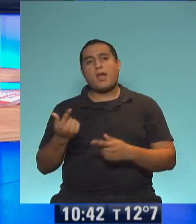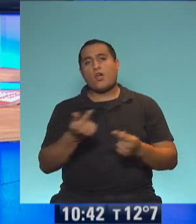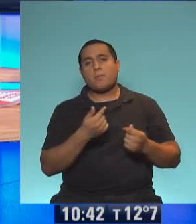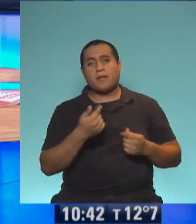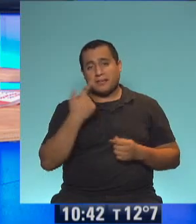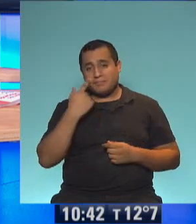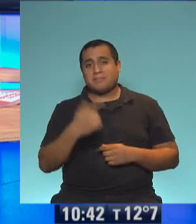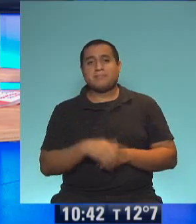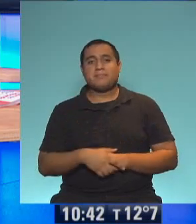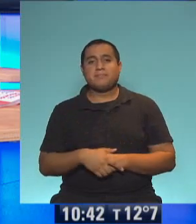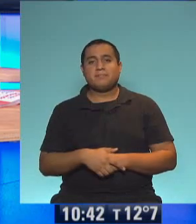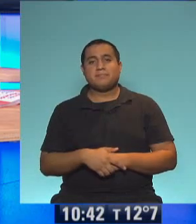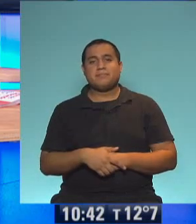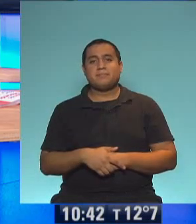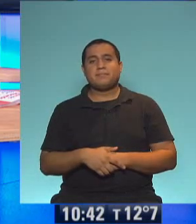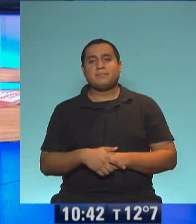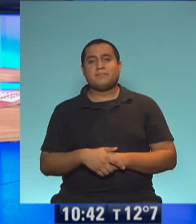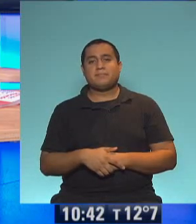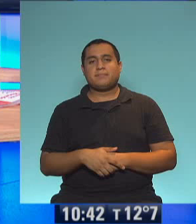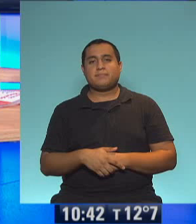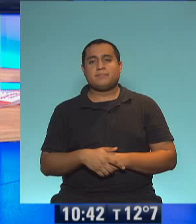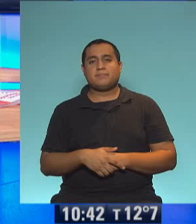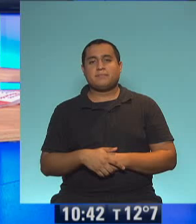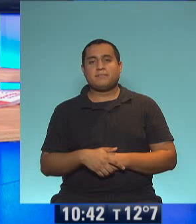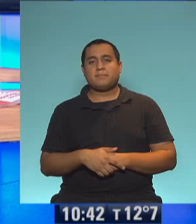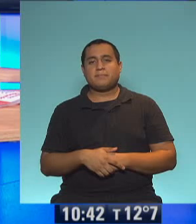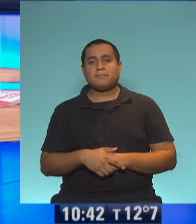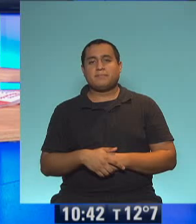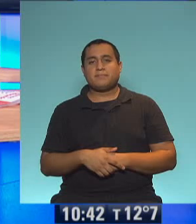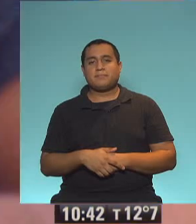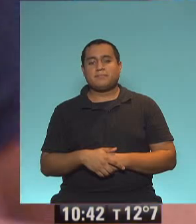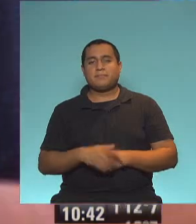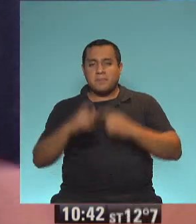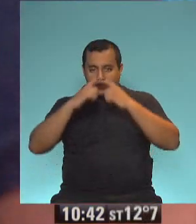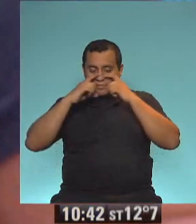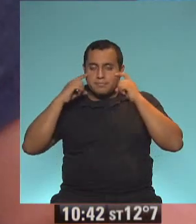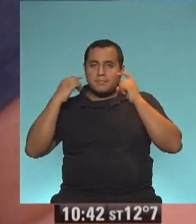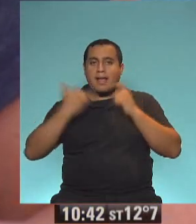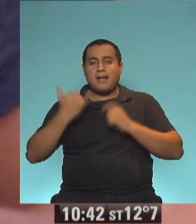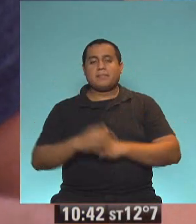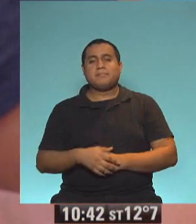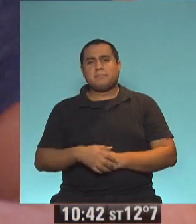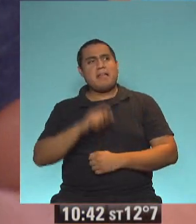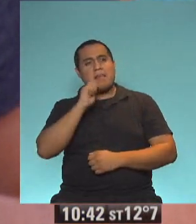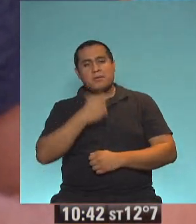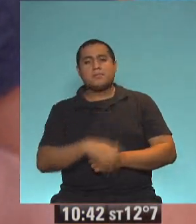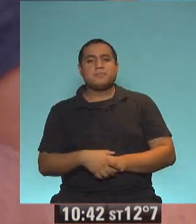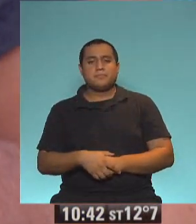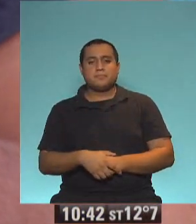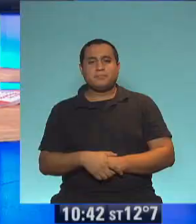encanta! Tiene, puede ir a comprar porque tiene tapabocas. Tiene mini tapabocas. Claro. Es hermoso. Es muy